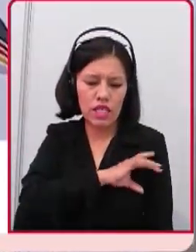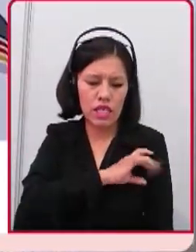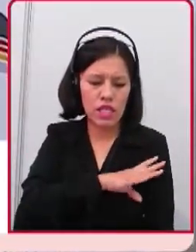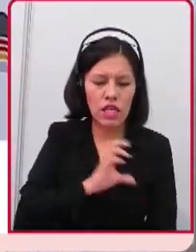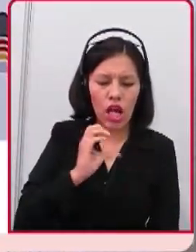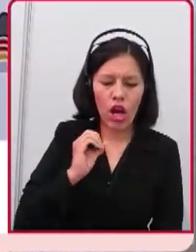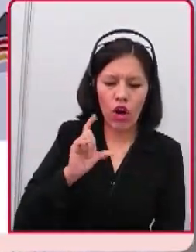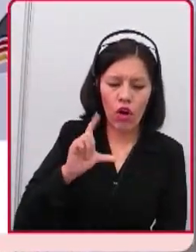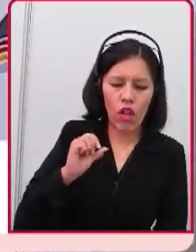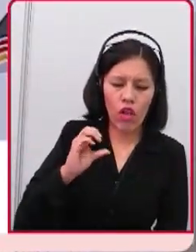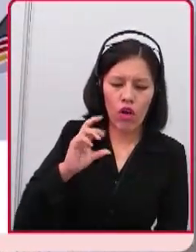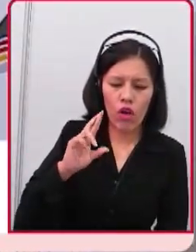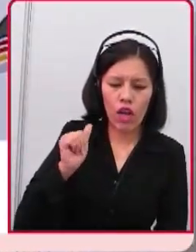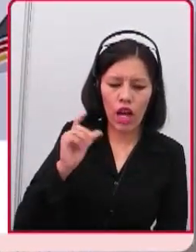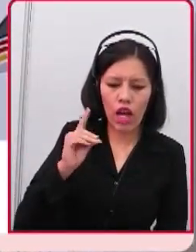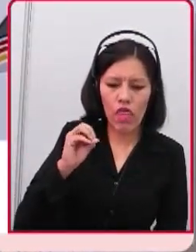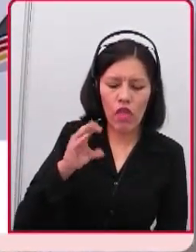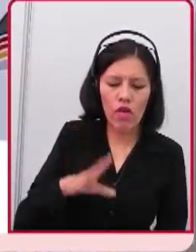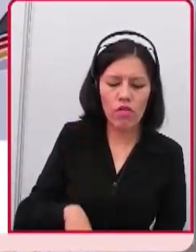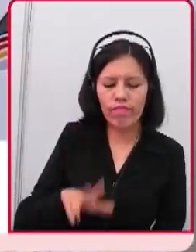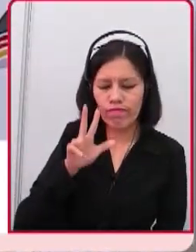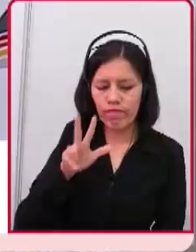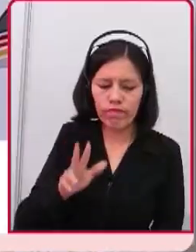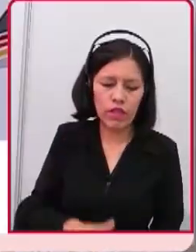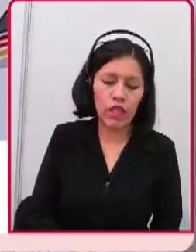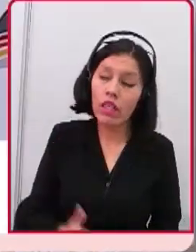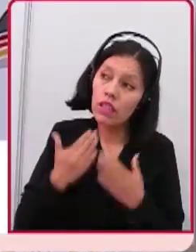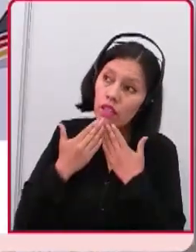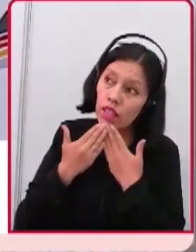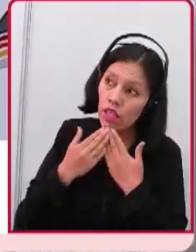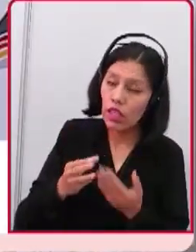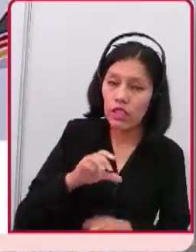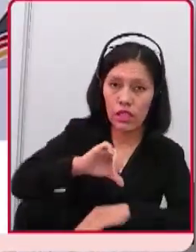a Forotis y al Instituto de Ingenieros por la oportunidad.